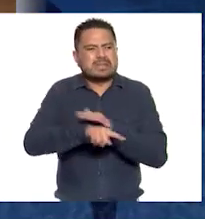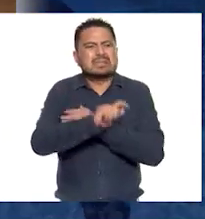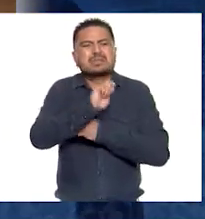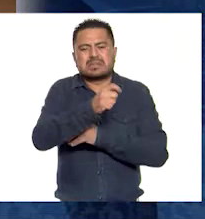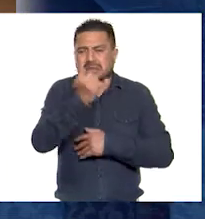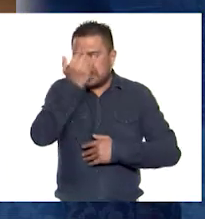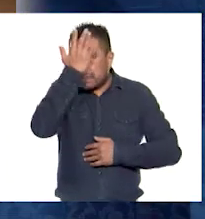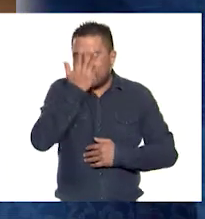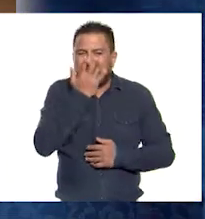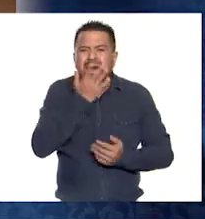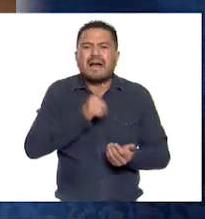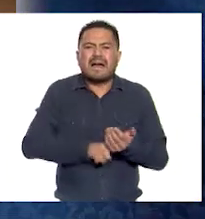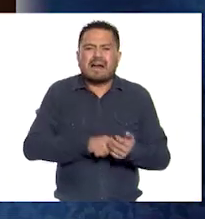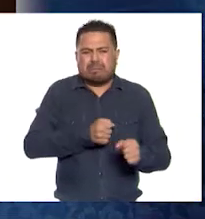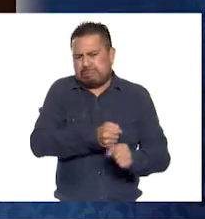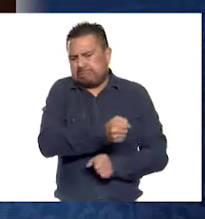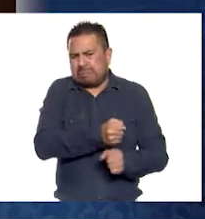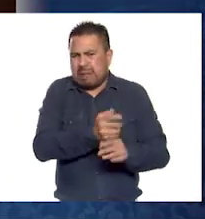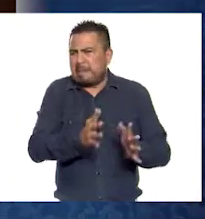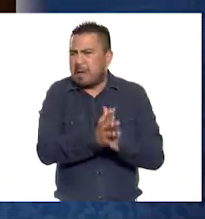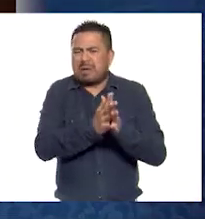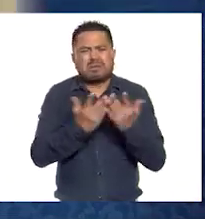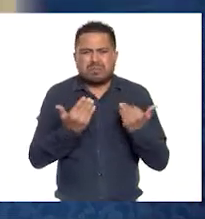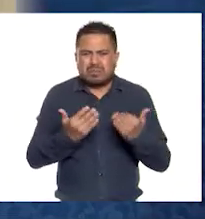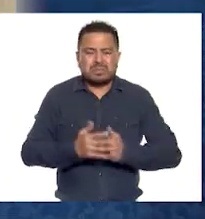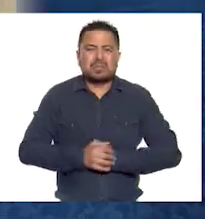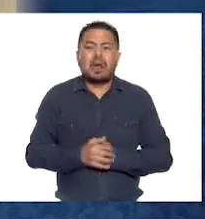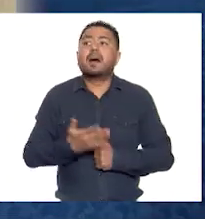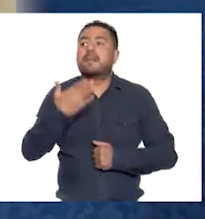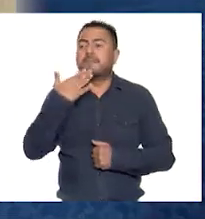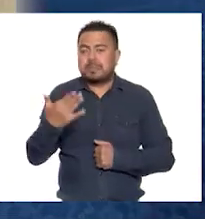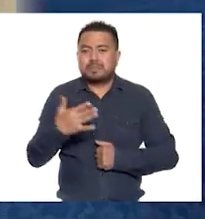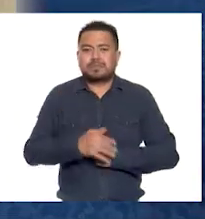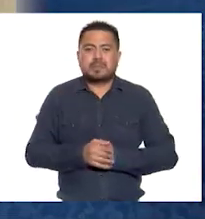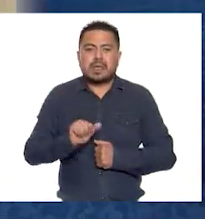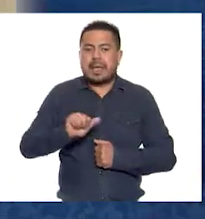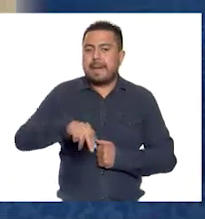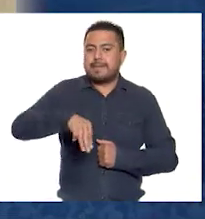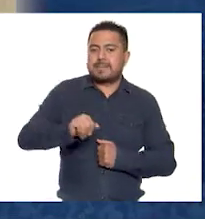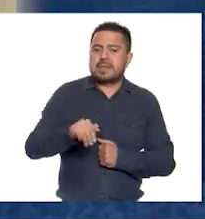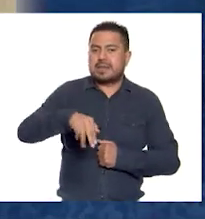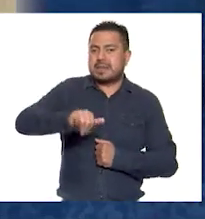esta imagen de violencia. Muy bien, Amina,